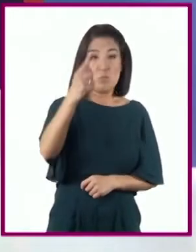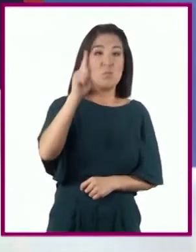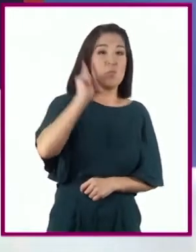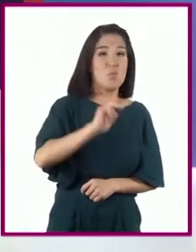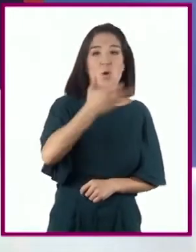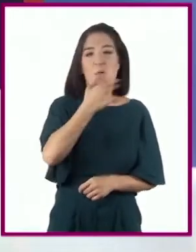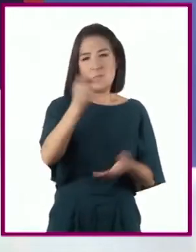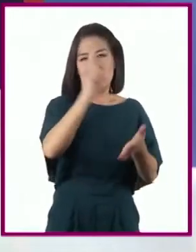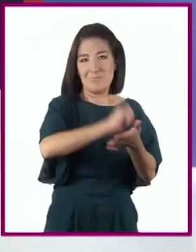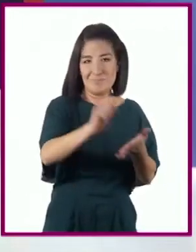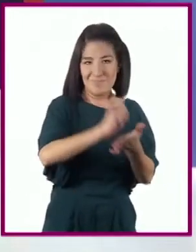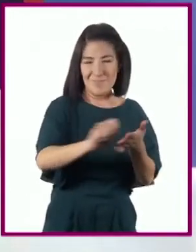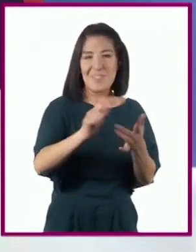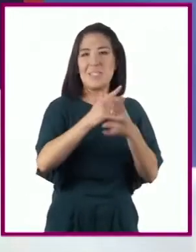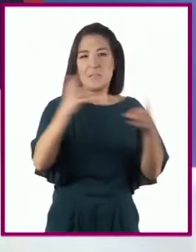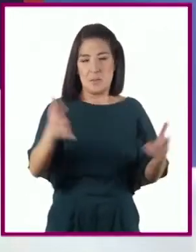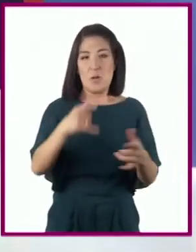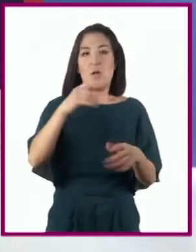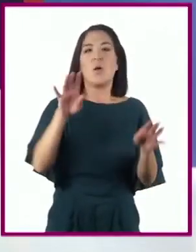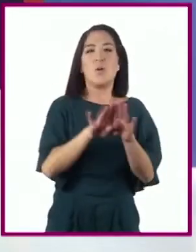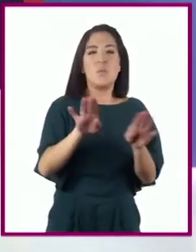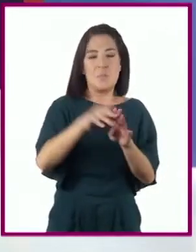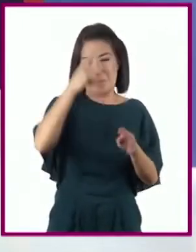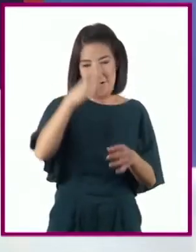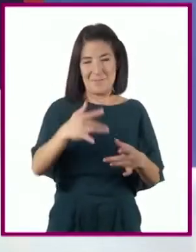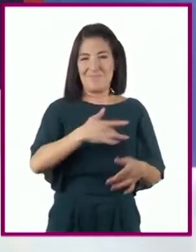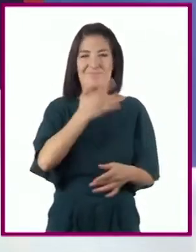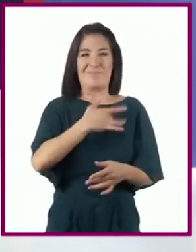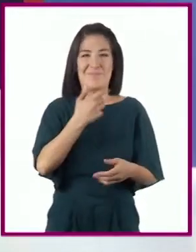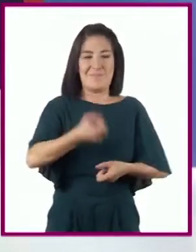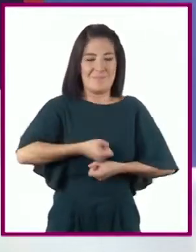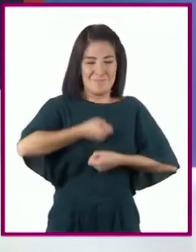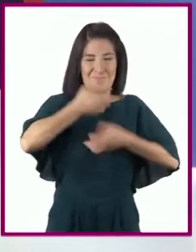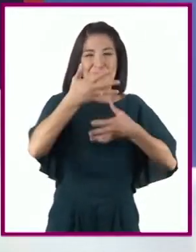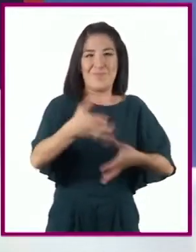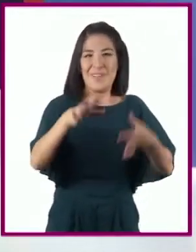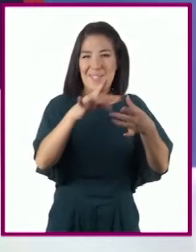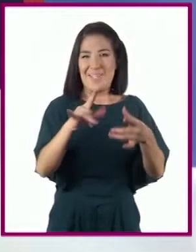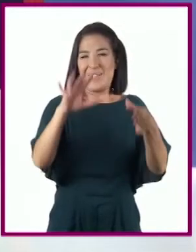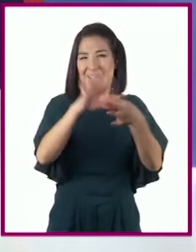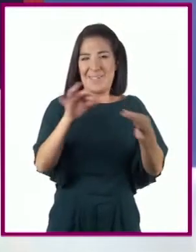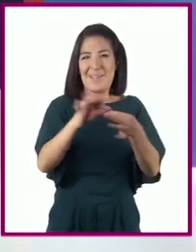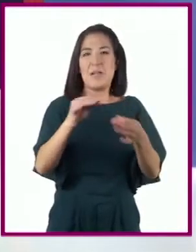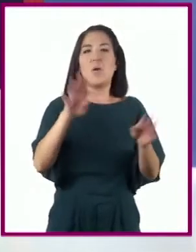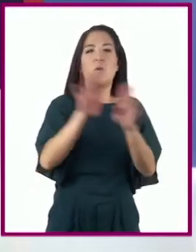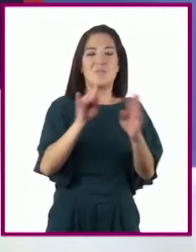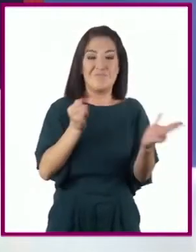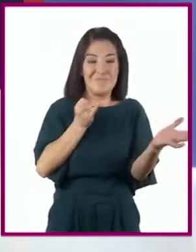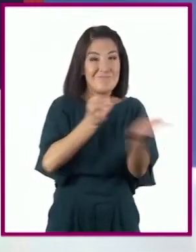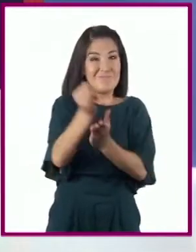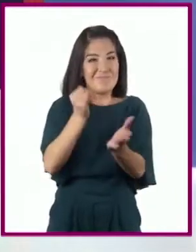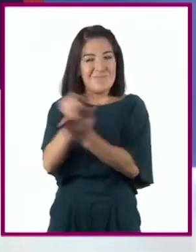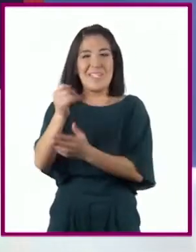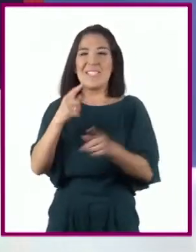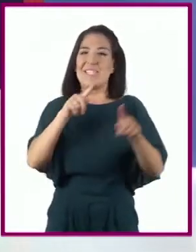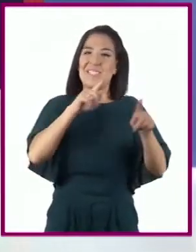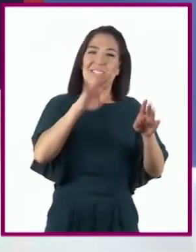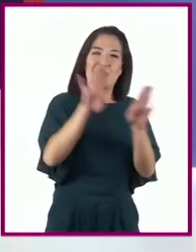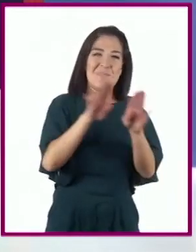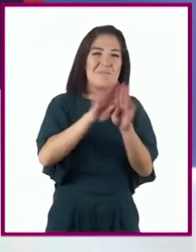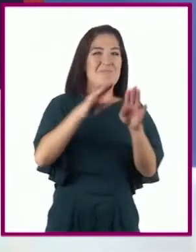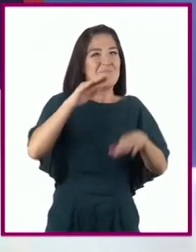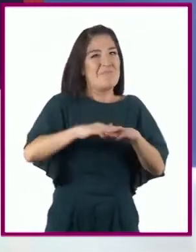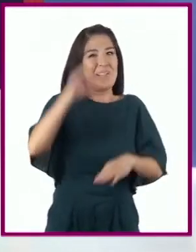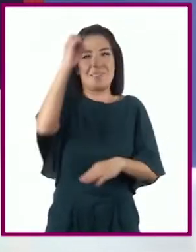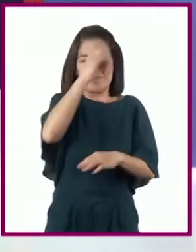al enfrentarse a la hoja en blanco para escribir una historia, tienen varias decisiones que tomar. Una de ellas es decidir